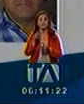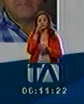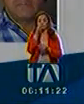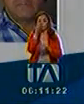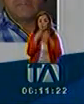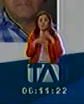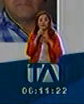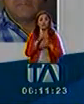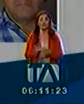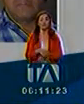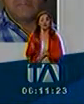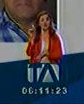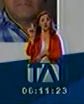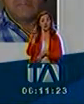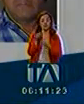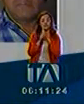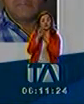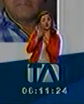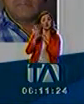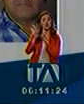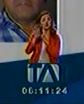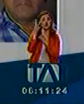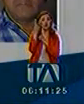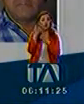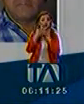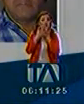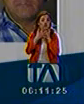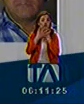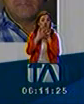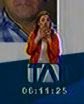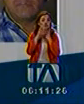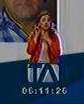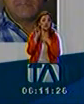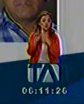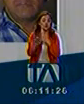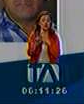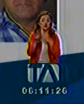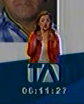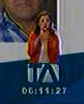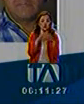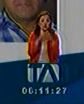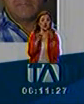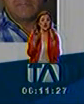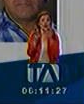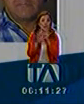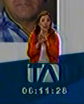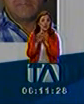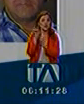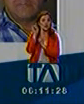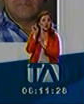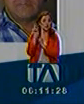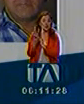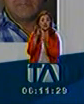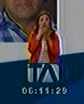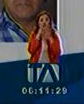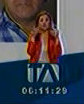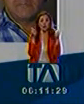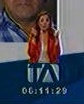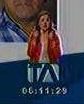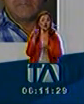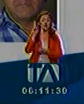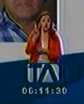Valladares, de 44 años, registraba 2 antecedentes por robo, 2 por asociación ilícita, 2 por estafa, 2